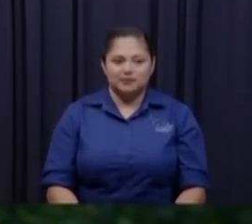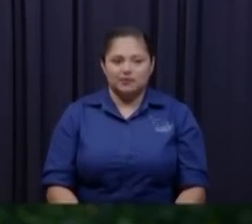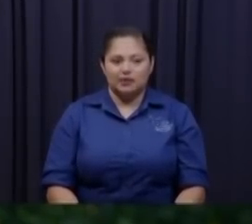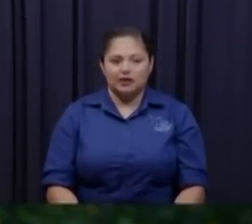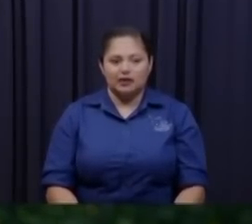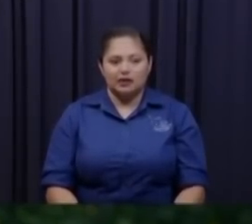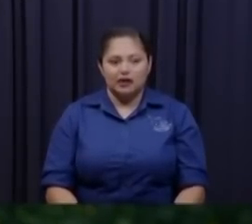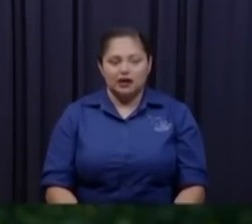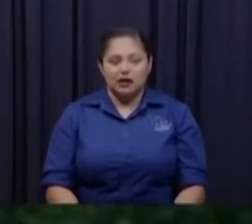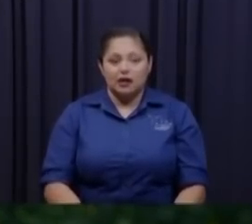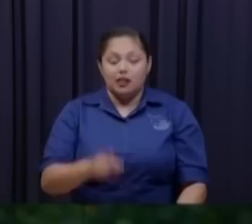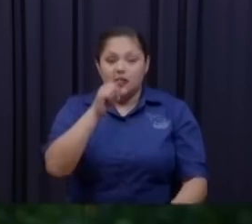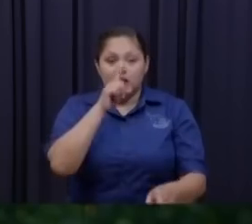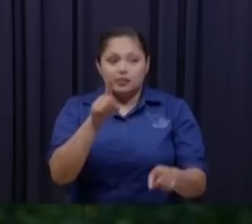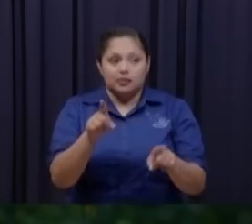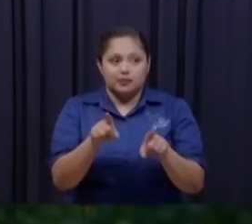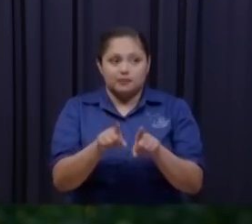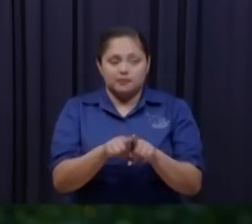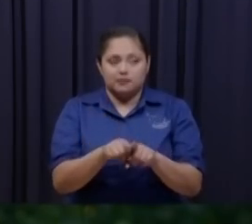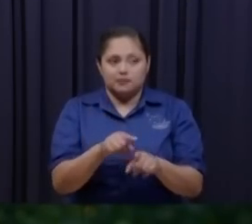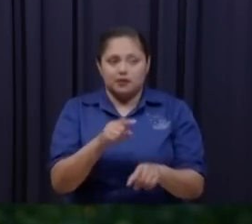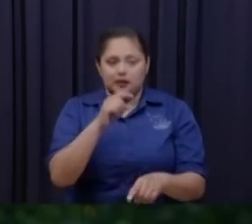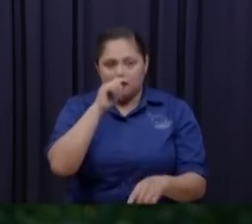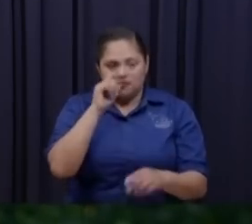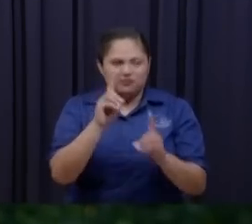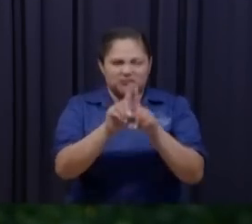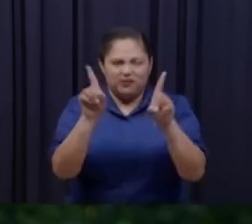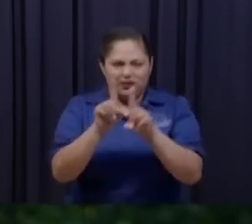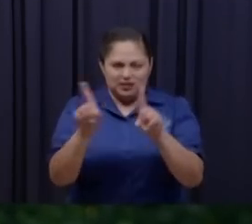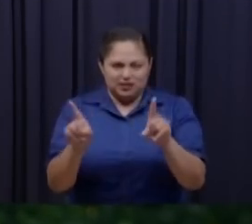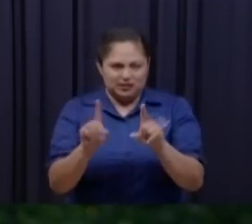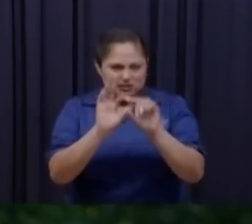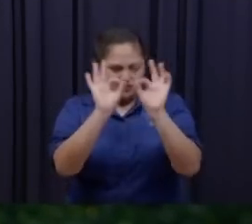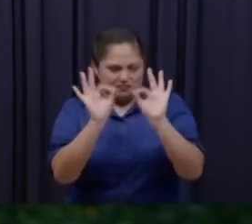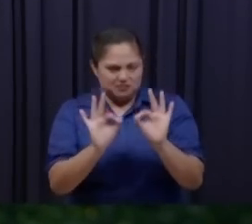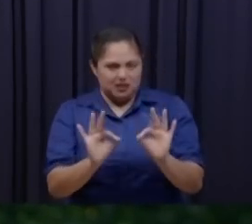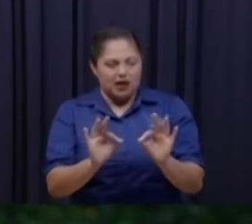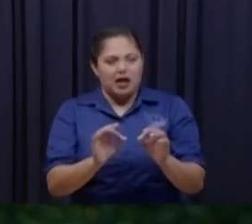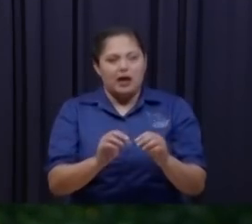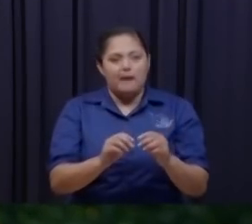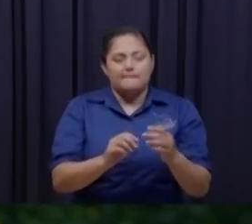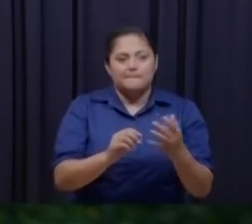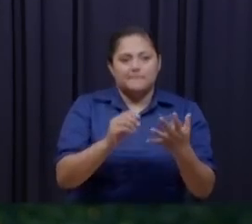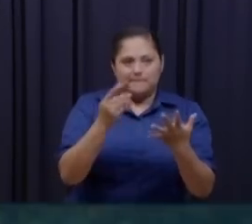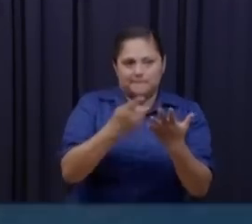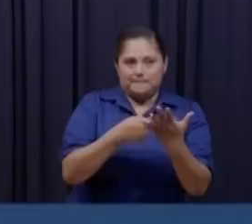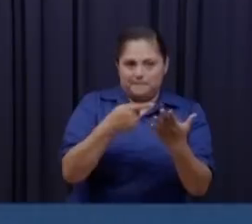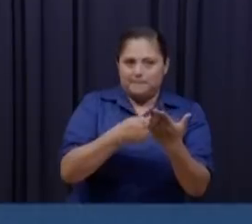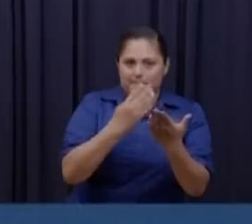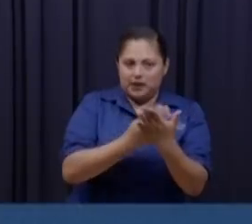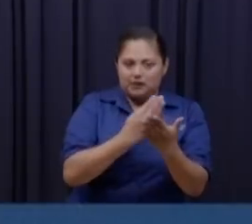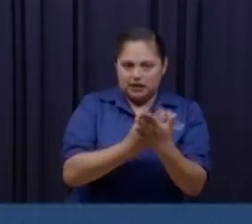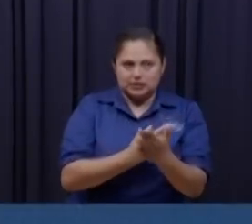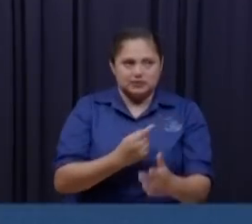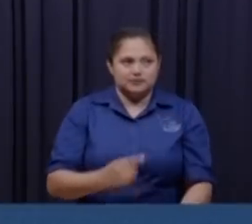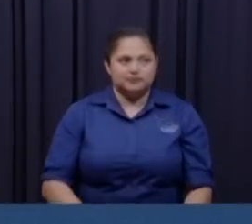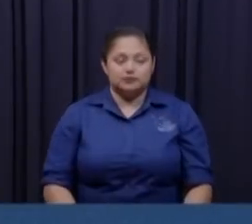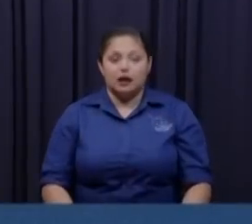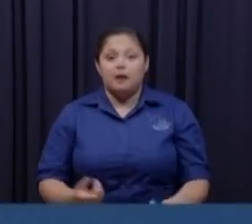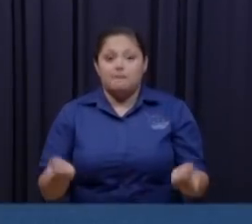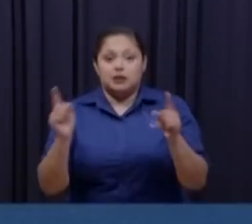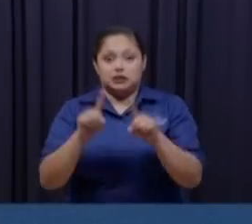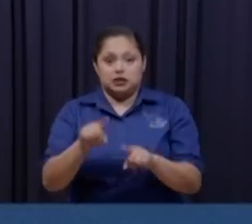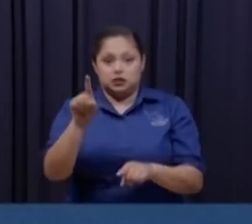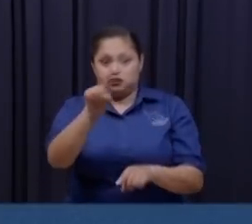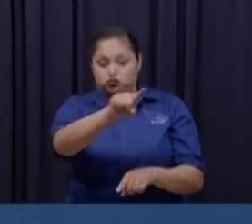Ah, y también la Biblia textual no dice como dice esta. La voy a volver a leer. Pero sucederá que si